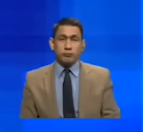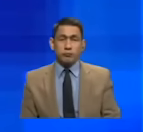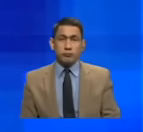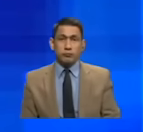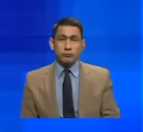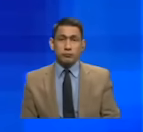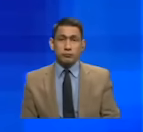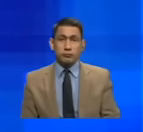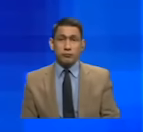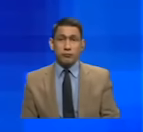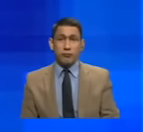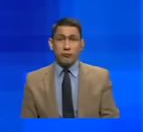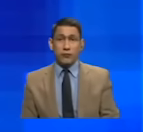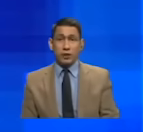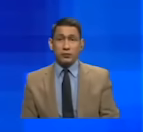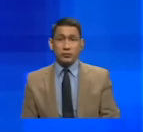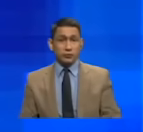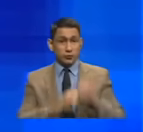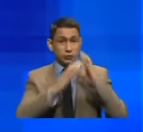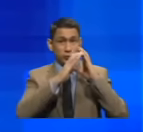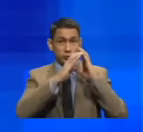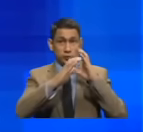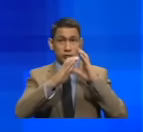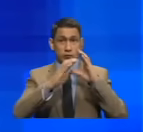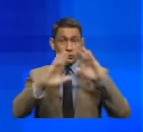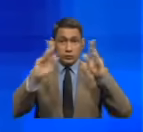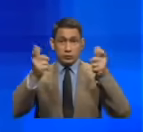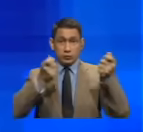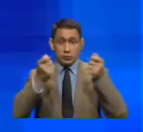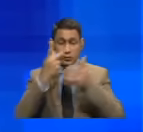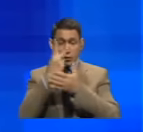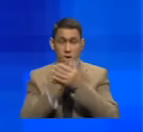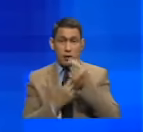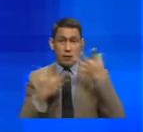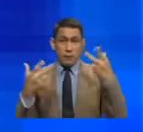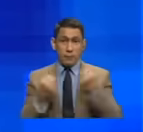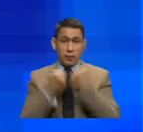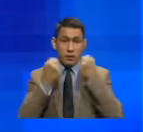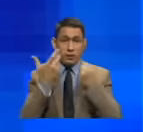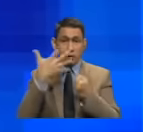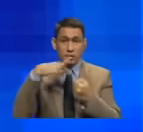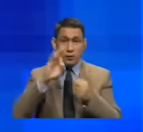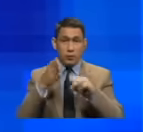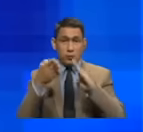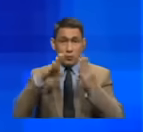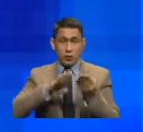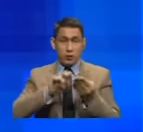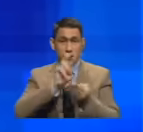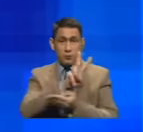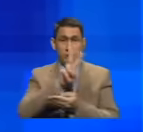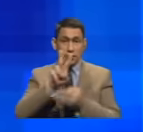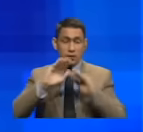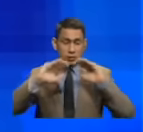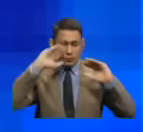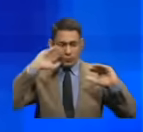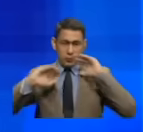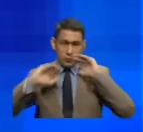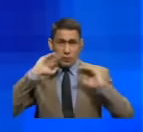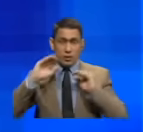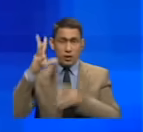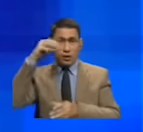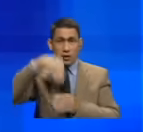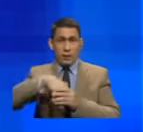Un choque entre un autobús de pasajeros y un tráiler dejó al menos 19 muertos y 22 heridos en el